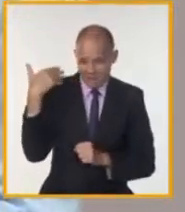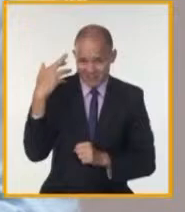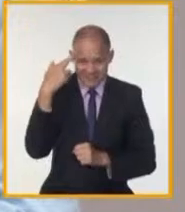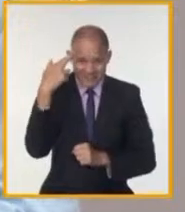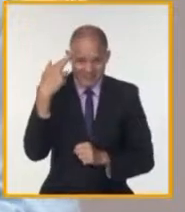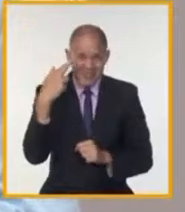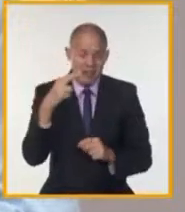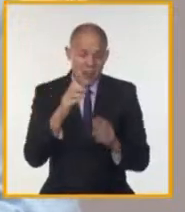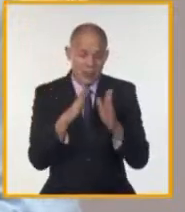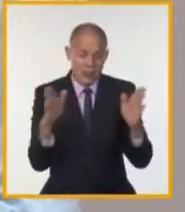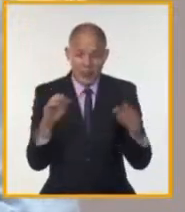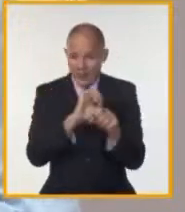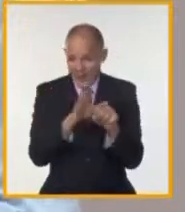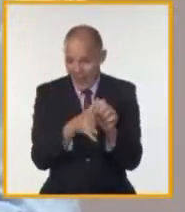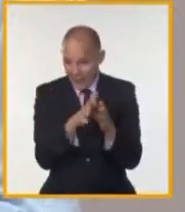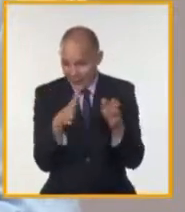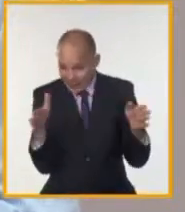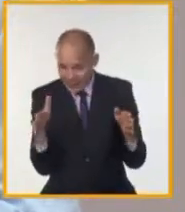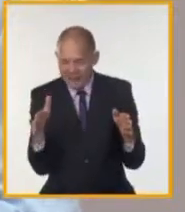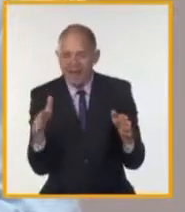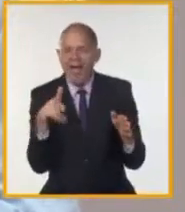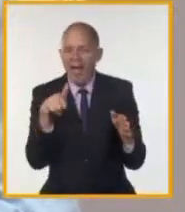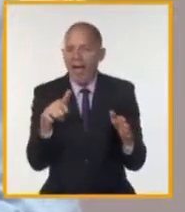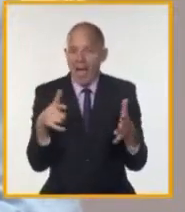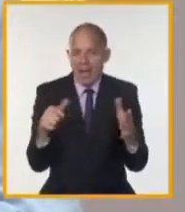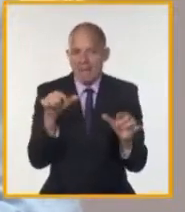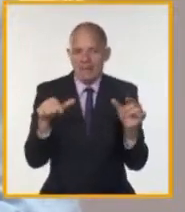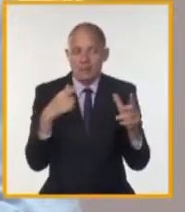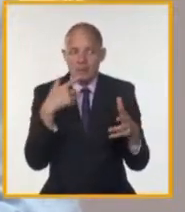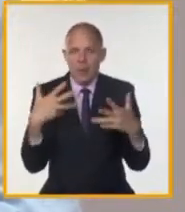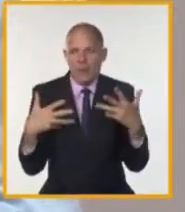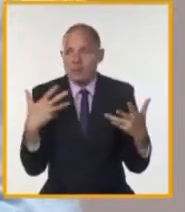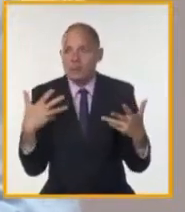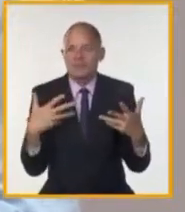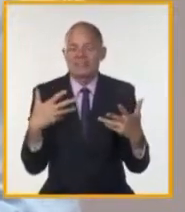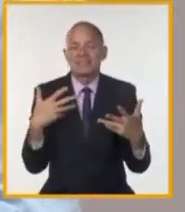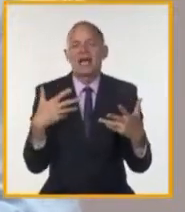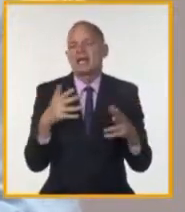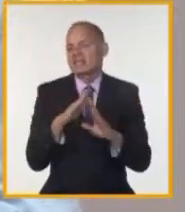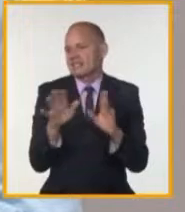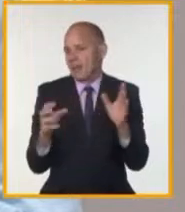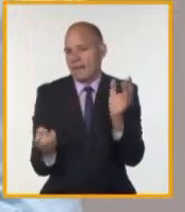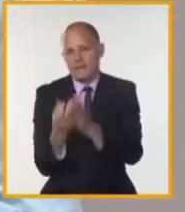COVID. De la pandemia, recuerden, el ministro lo anunció aquí en la mesa redonda. Exactamente. Palacio,